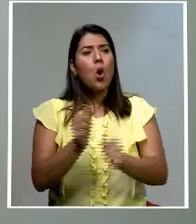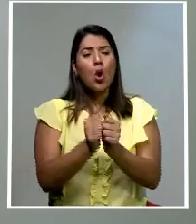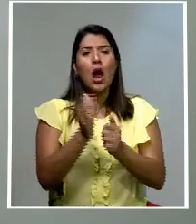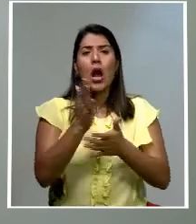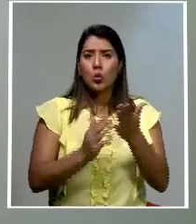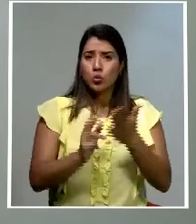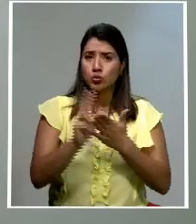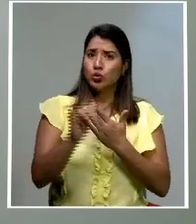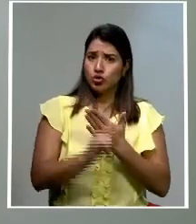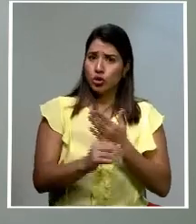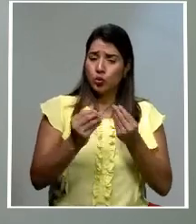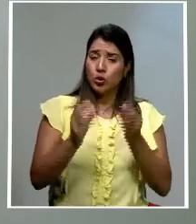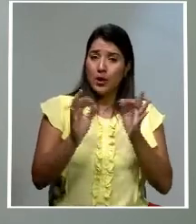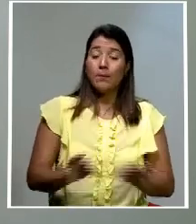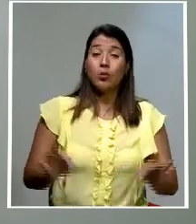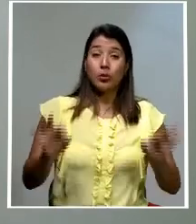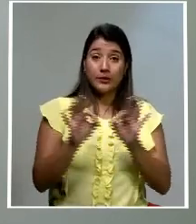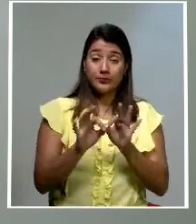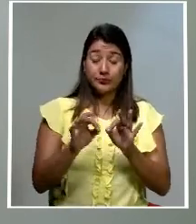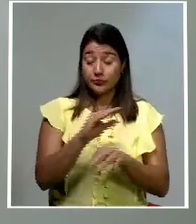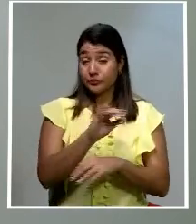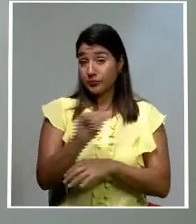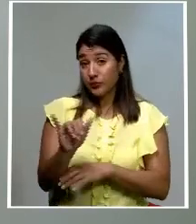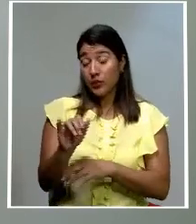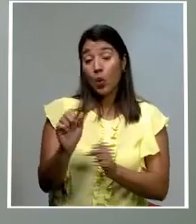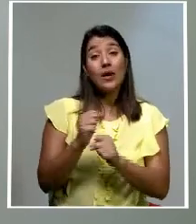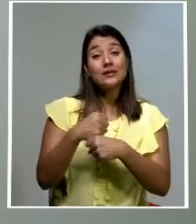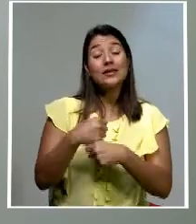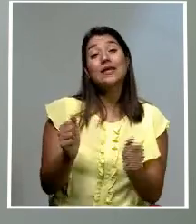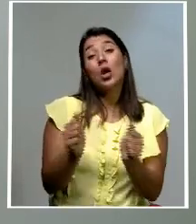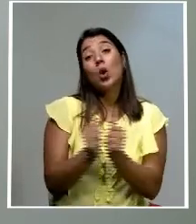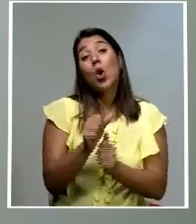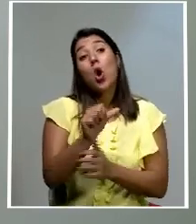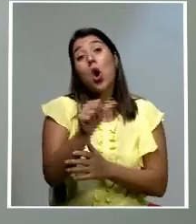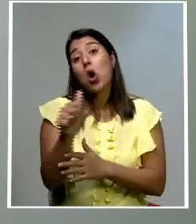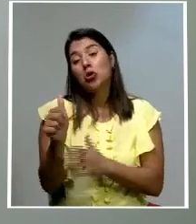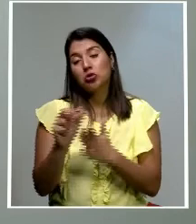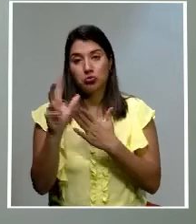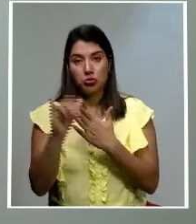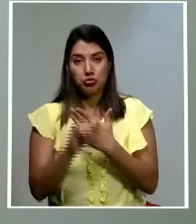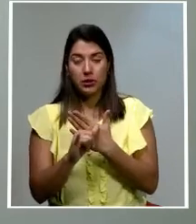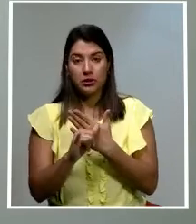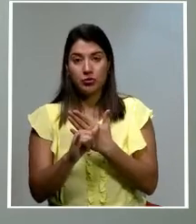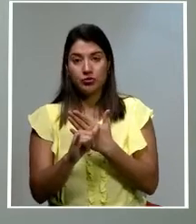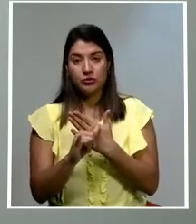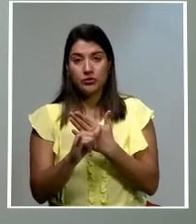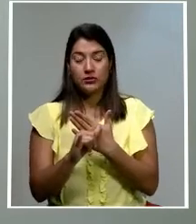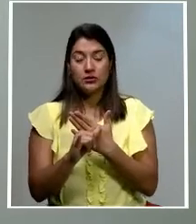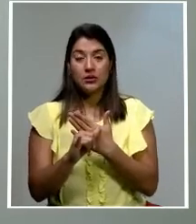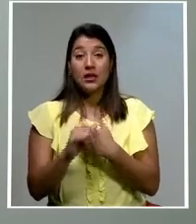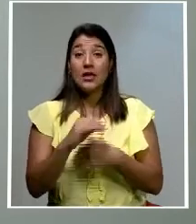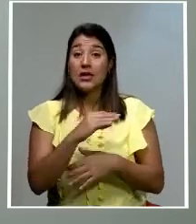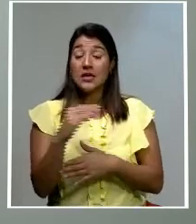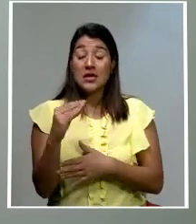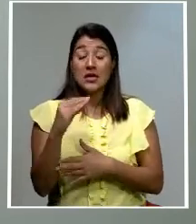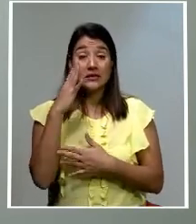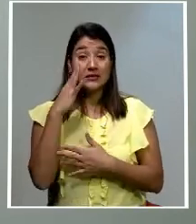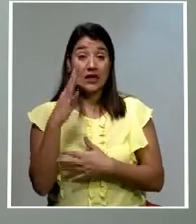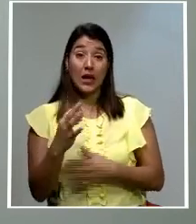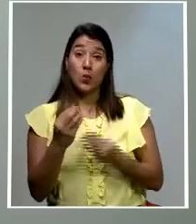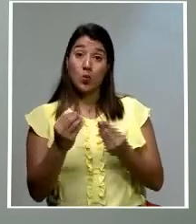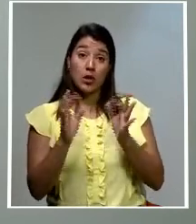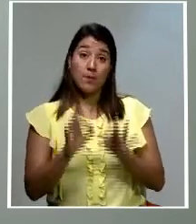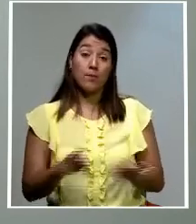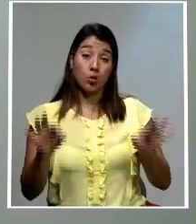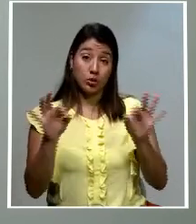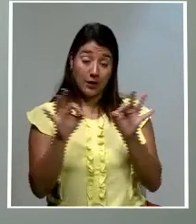importancia, y lo mismo se estaría haciendo con algunos otros proyectos que están por ahí y que se consideran